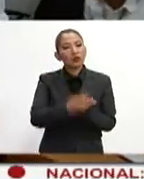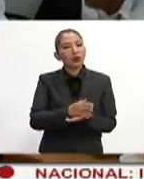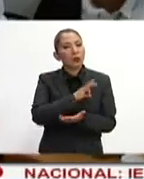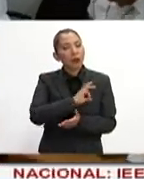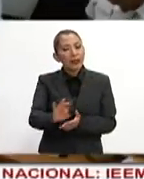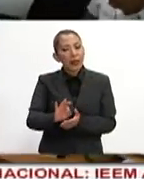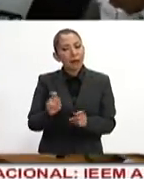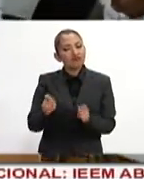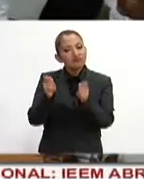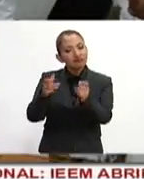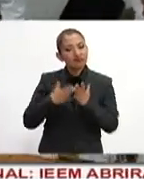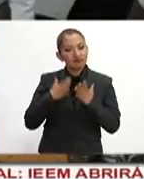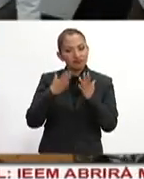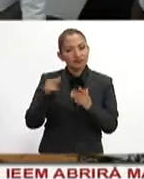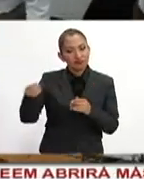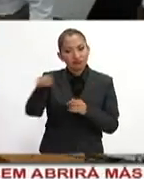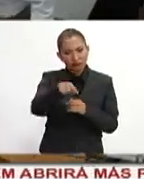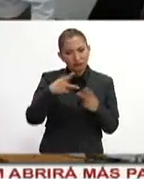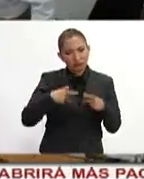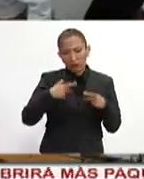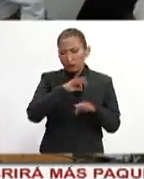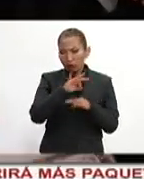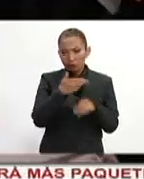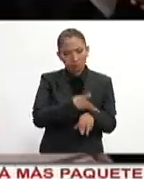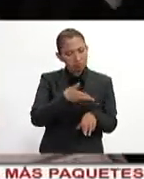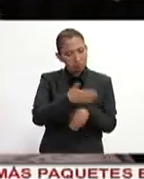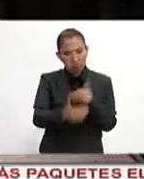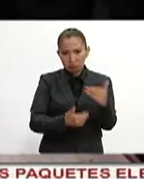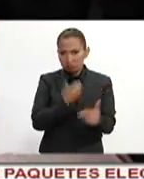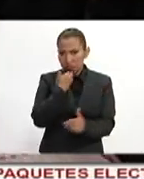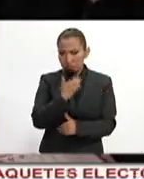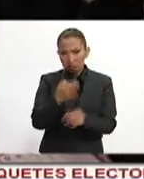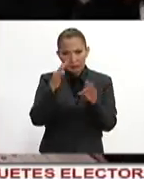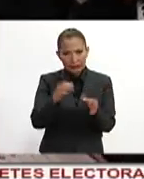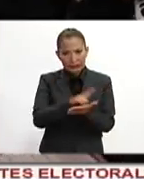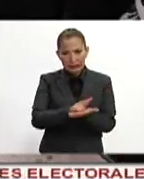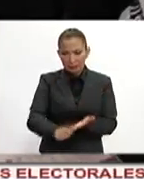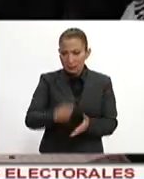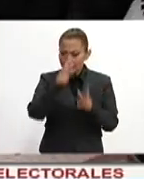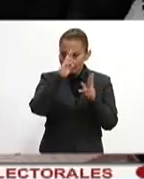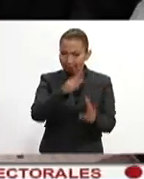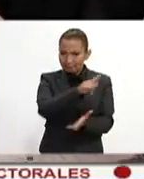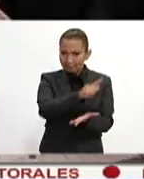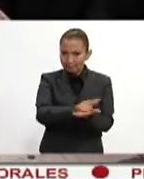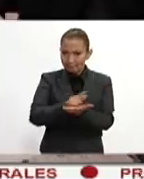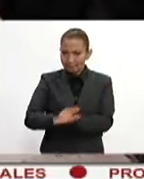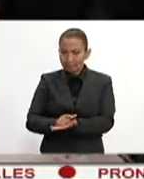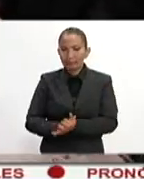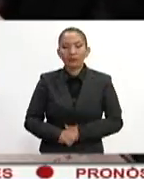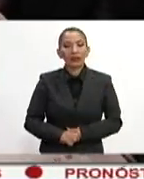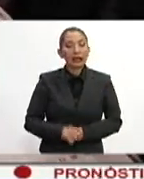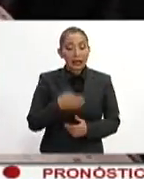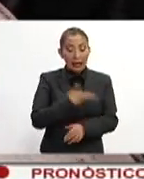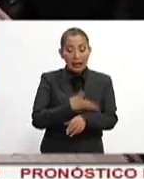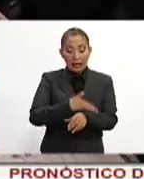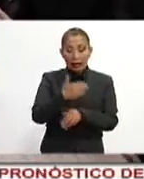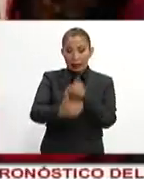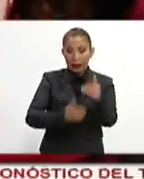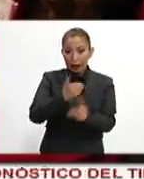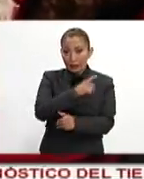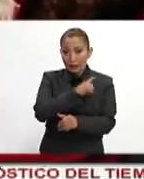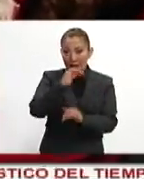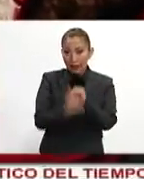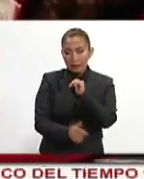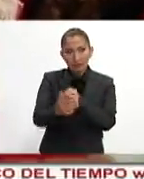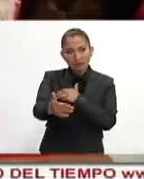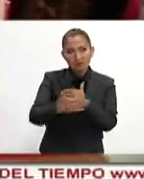dar certeza a los ciudadanos de que todo se desarrolló con transparencia y apegado a las leyes. El proceso deberá